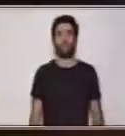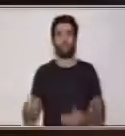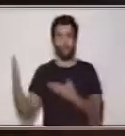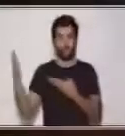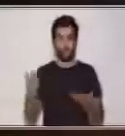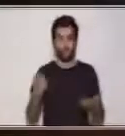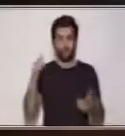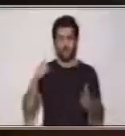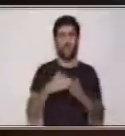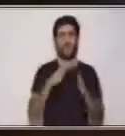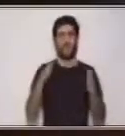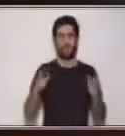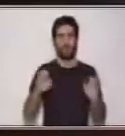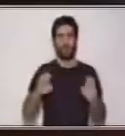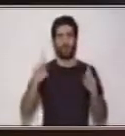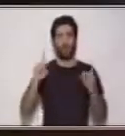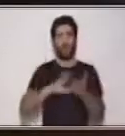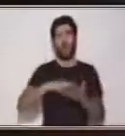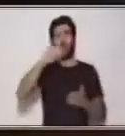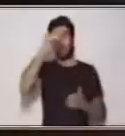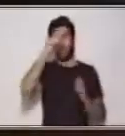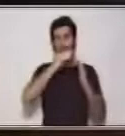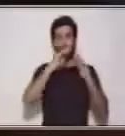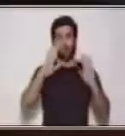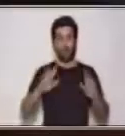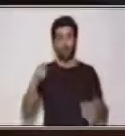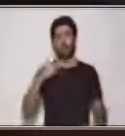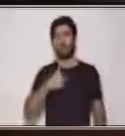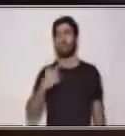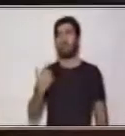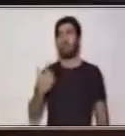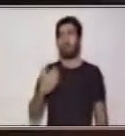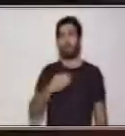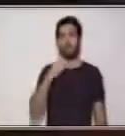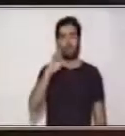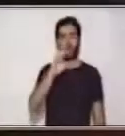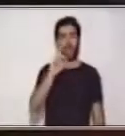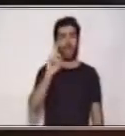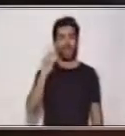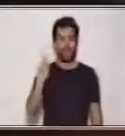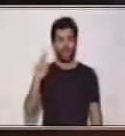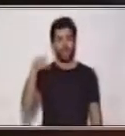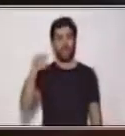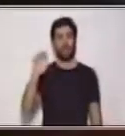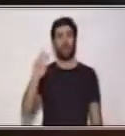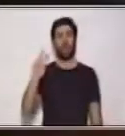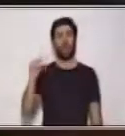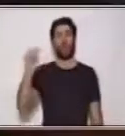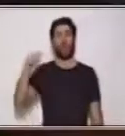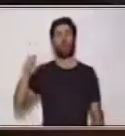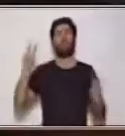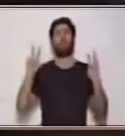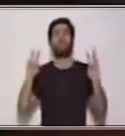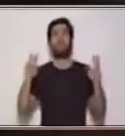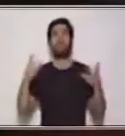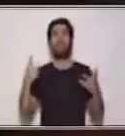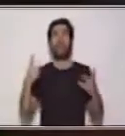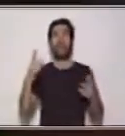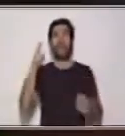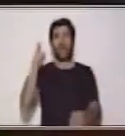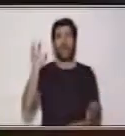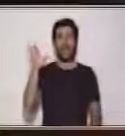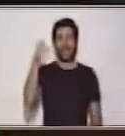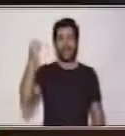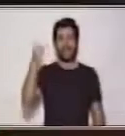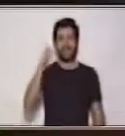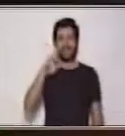Bienvenido a este espacio educativo Aprendo en Casa. Soy Edinova y en esta oportunidad desarrollaré el tema Retos de factorización del